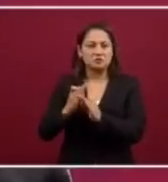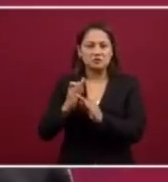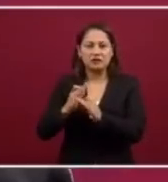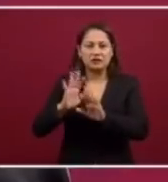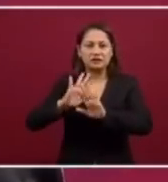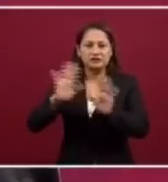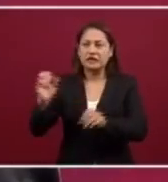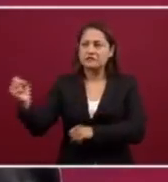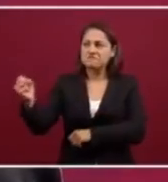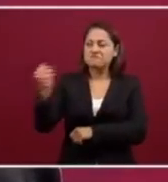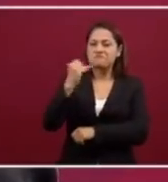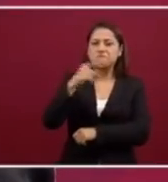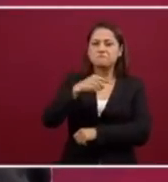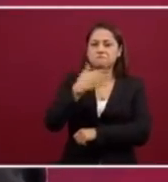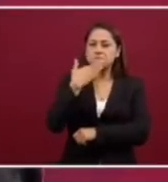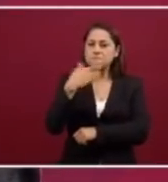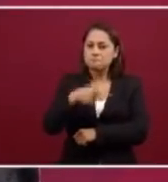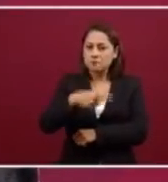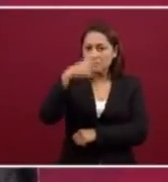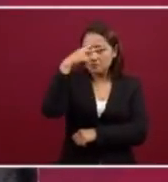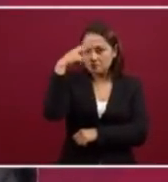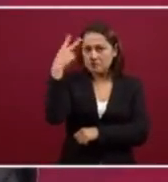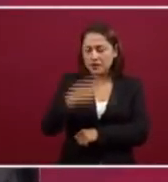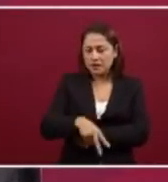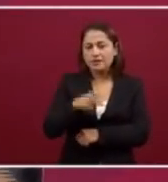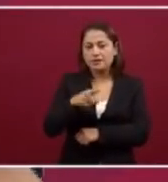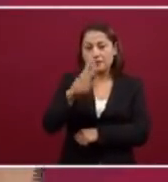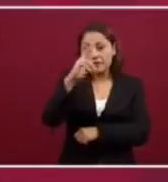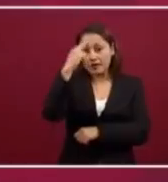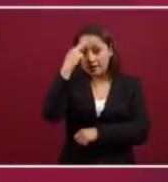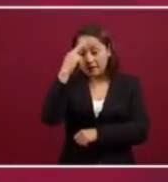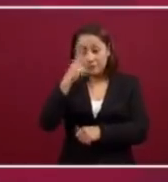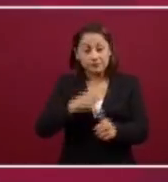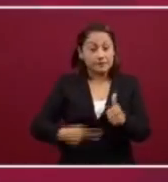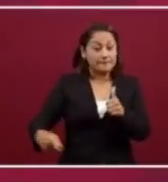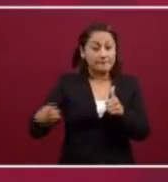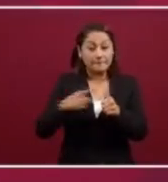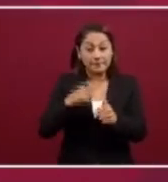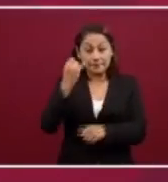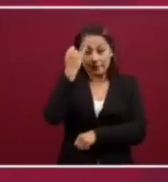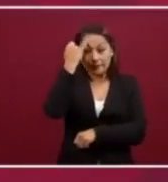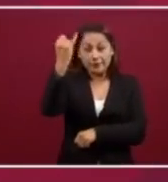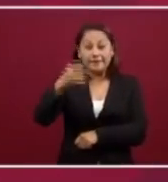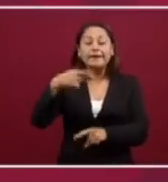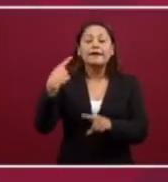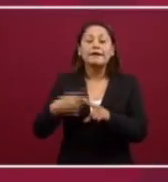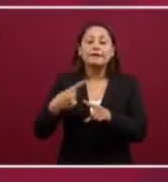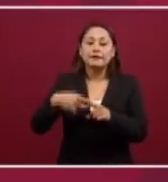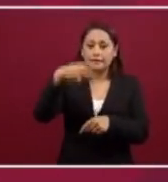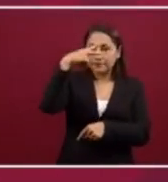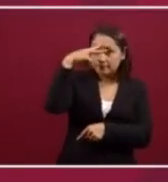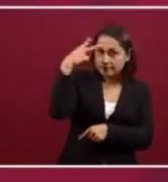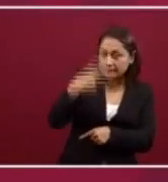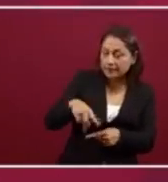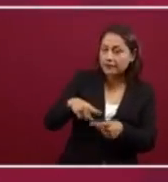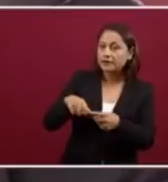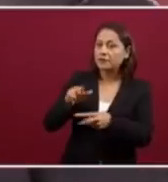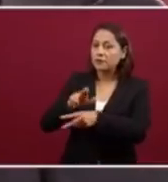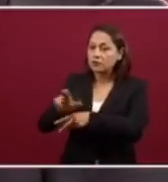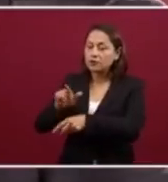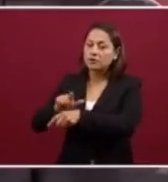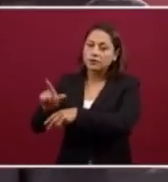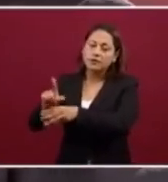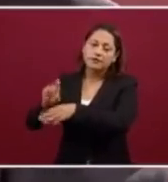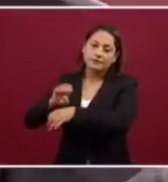Integral, que ha sido una iniciativa de Honduras, Guatemala, El Salvador, México, plan que desarrolló y elaboró la CEPAL